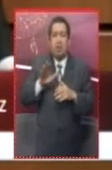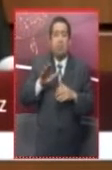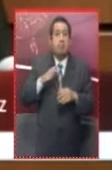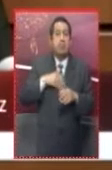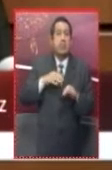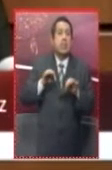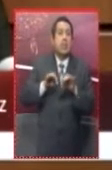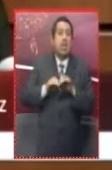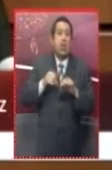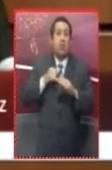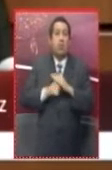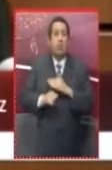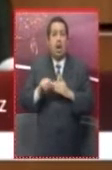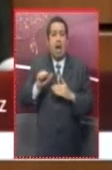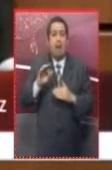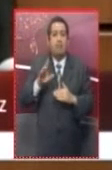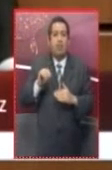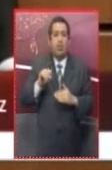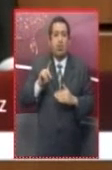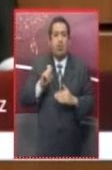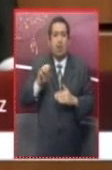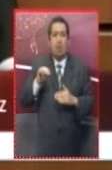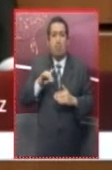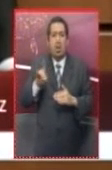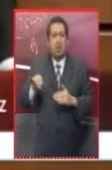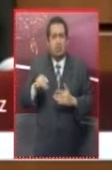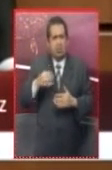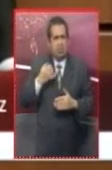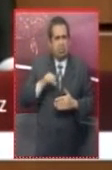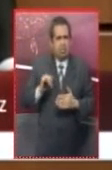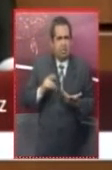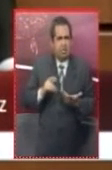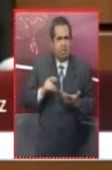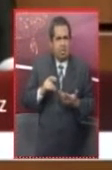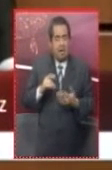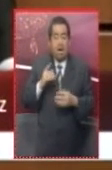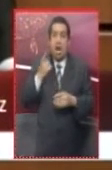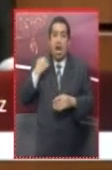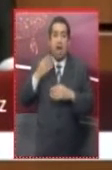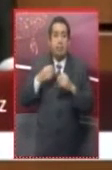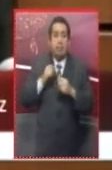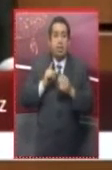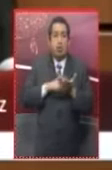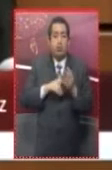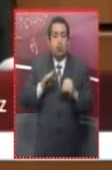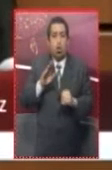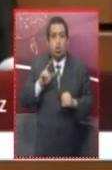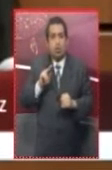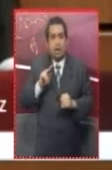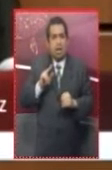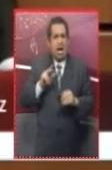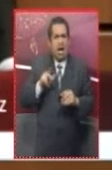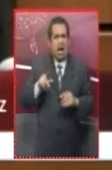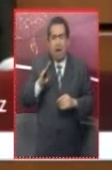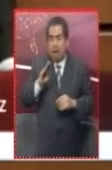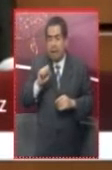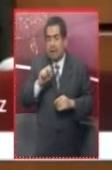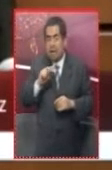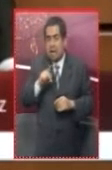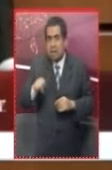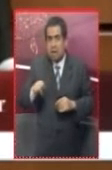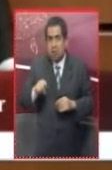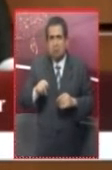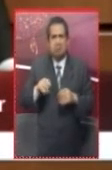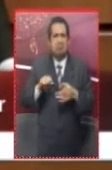tíos lejanos, Alfredo del Mazo González. Durante la década de 1980, Basáñez